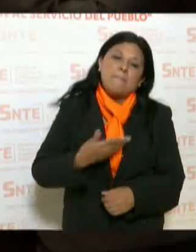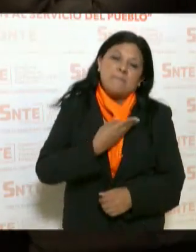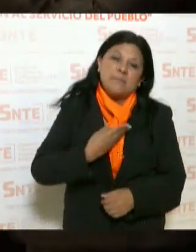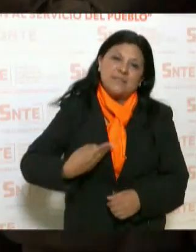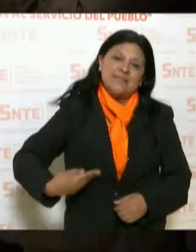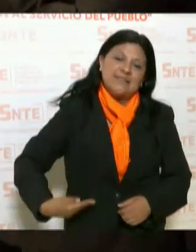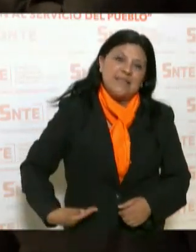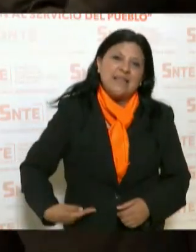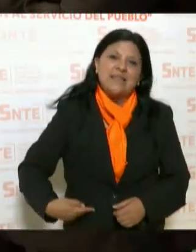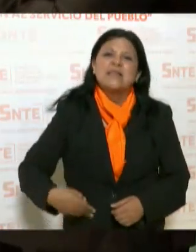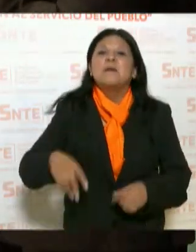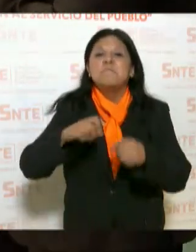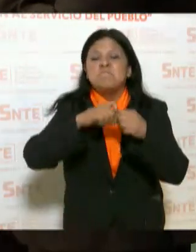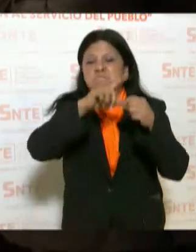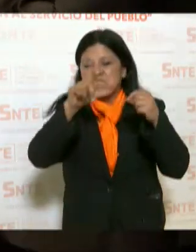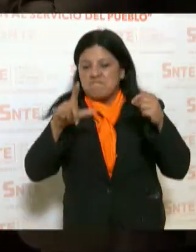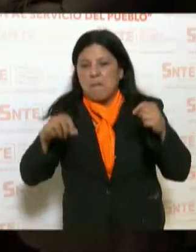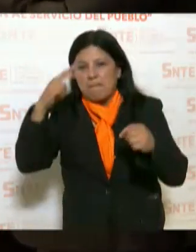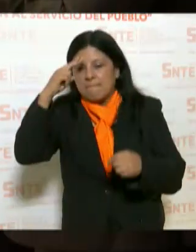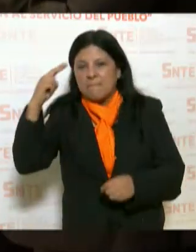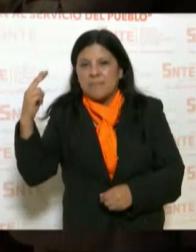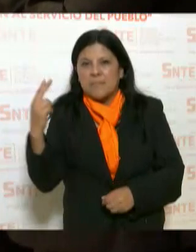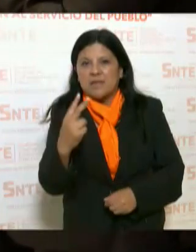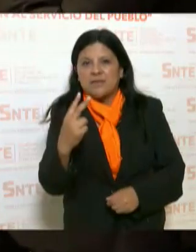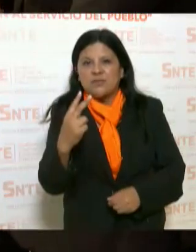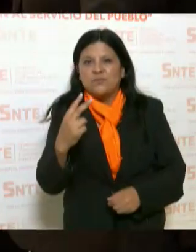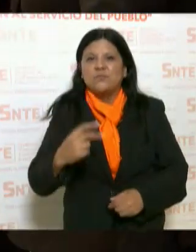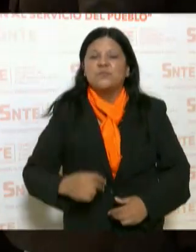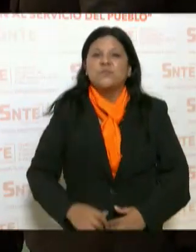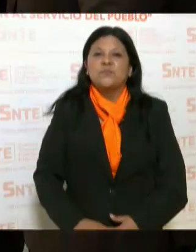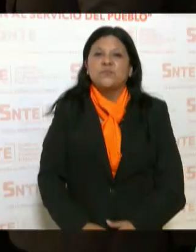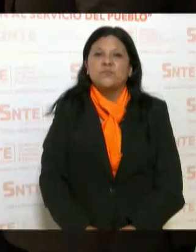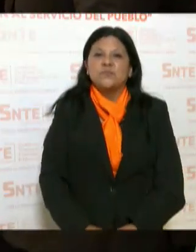de los Estados Unidos Mexicanos.